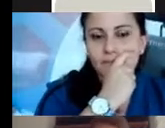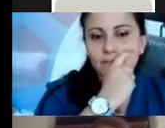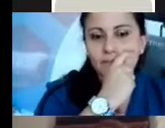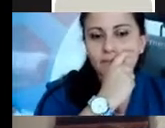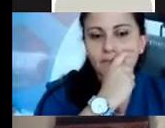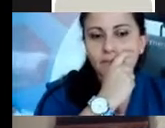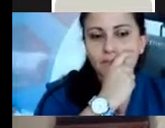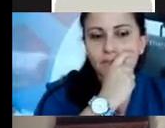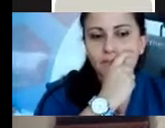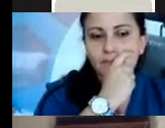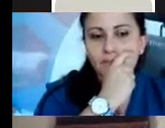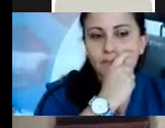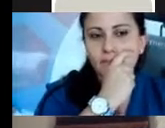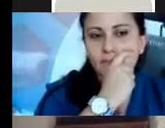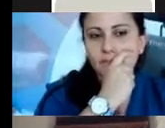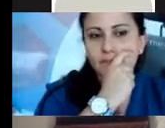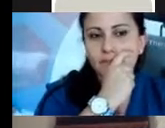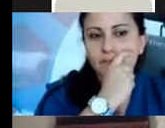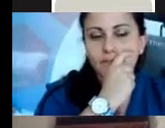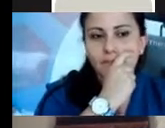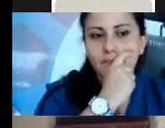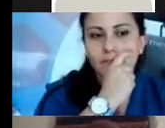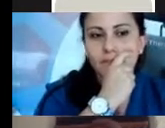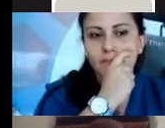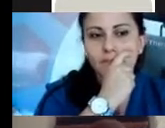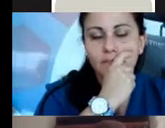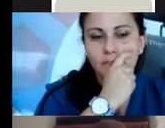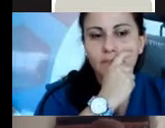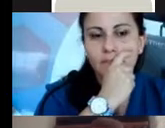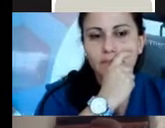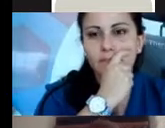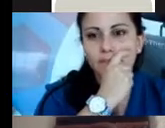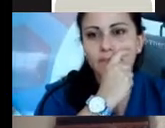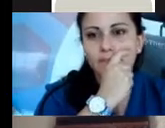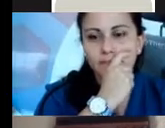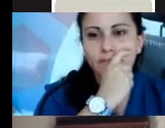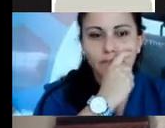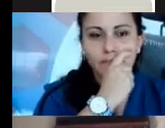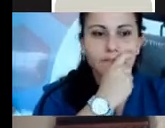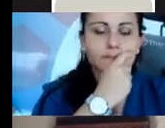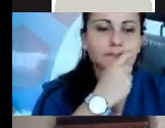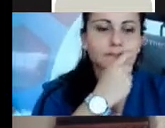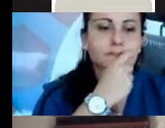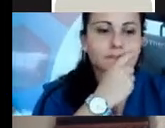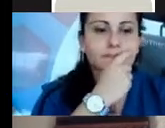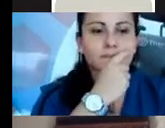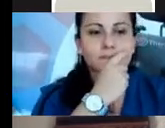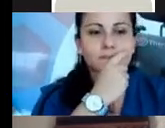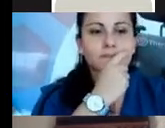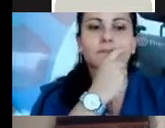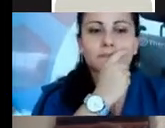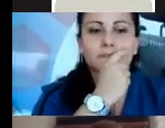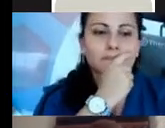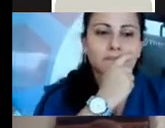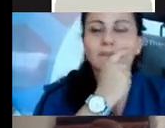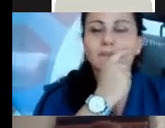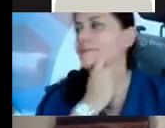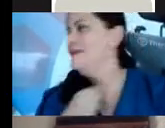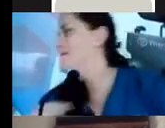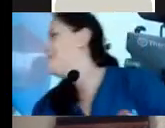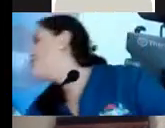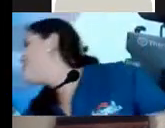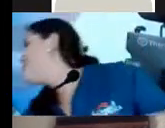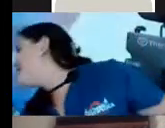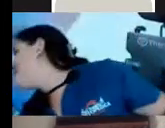principalmente el medio ambiente en el cual el paciente utilizará su producto. y definitivamente, hablando de un sistema